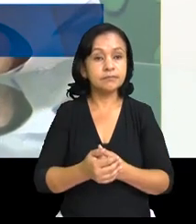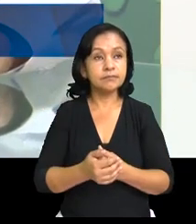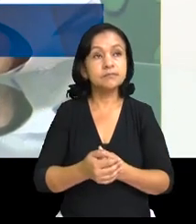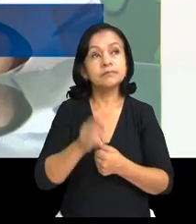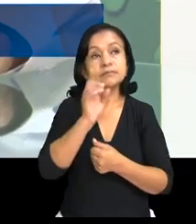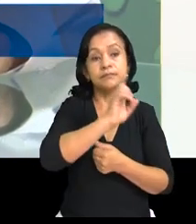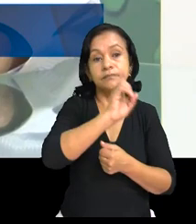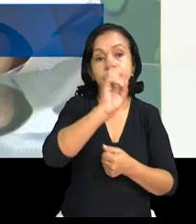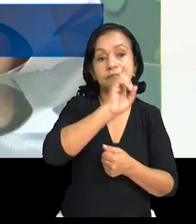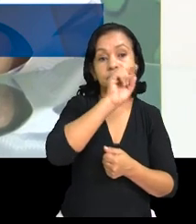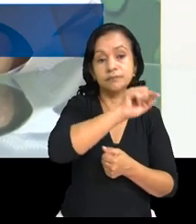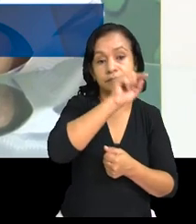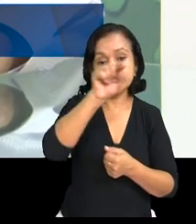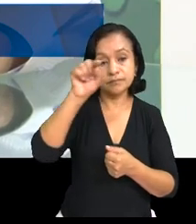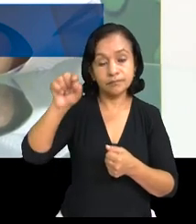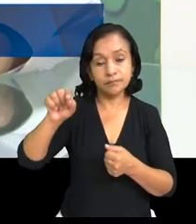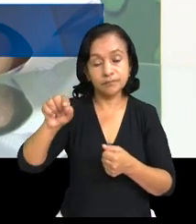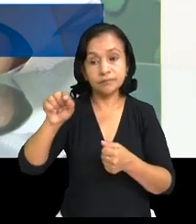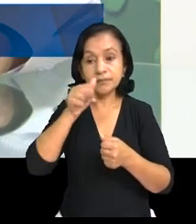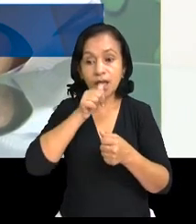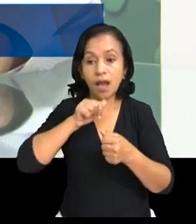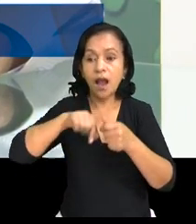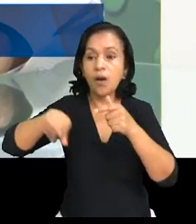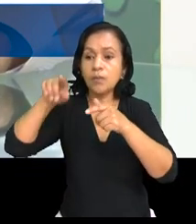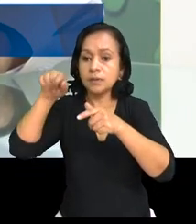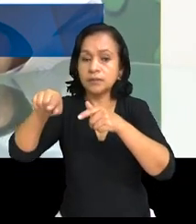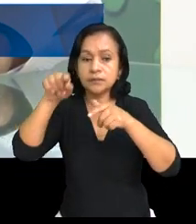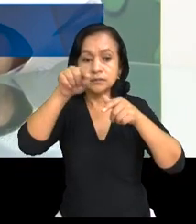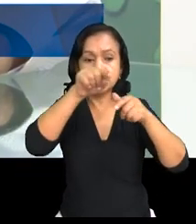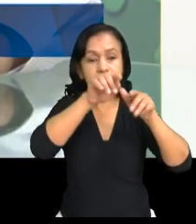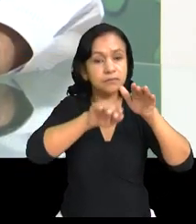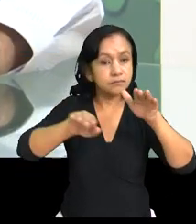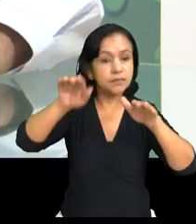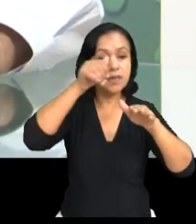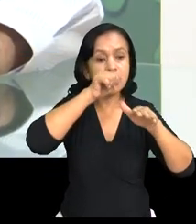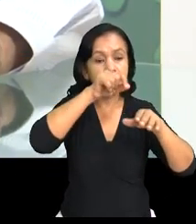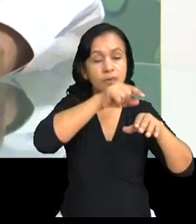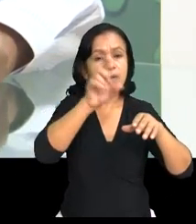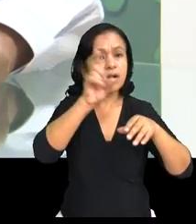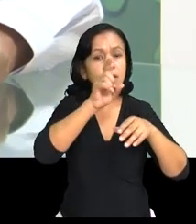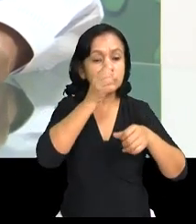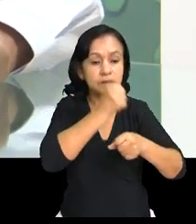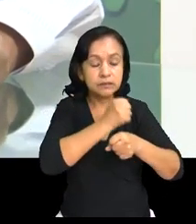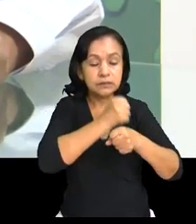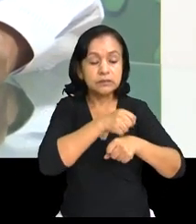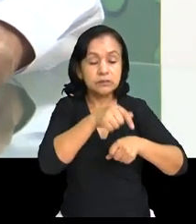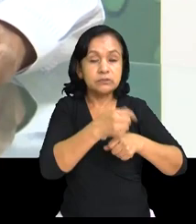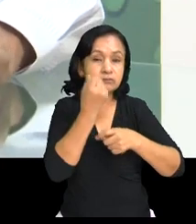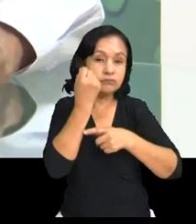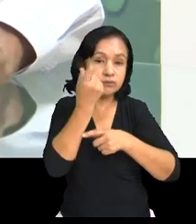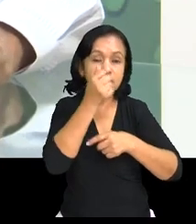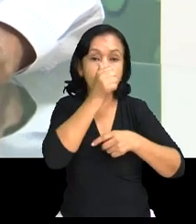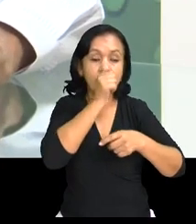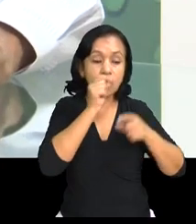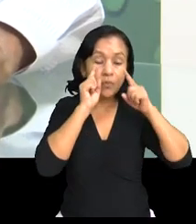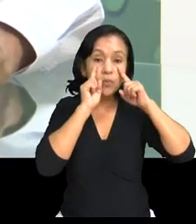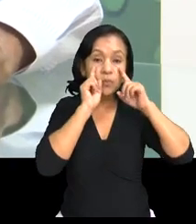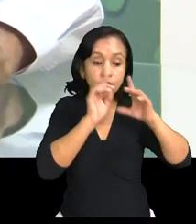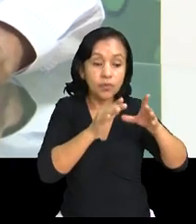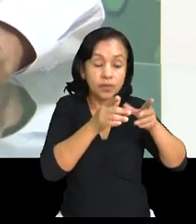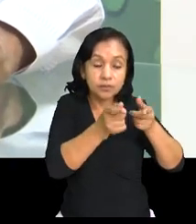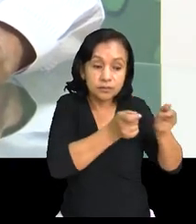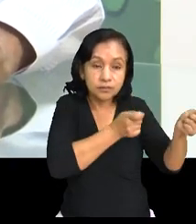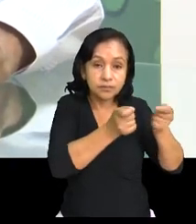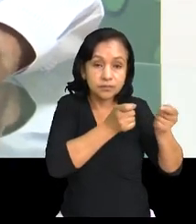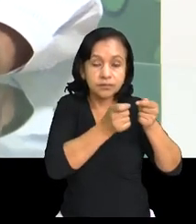dónde están las mayores cantidades de agua y dónde que tenemos que trabajar mucho para la preservación, la conservación y